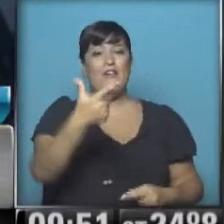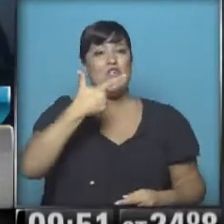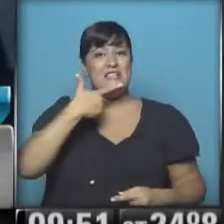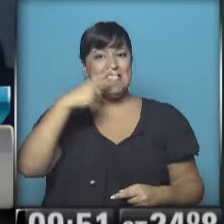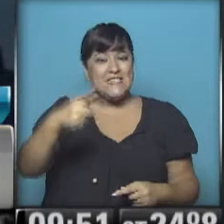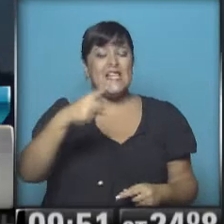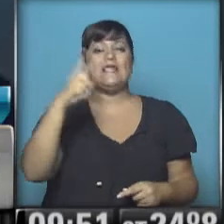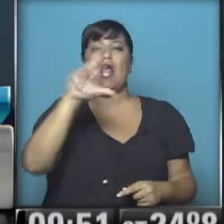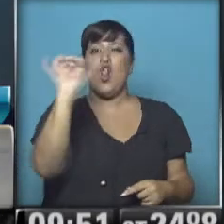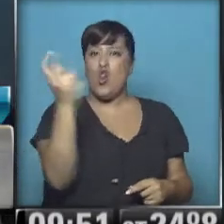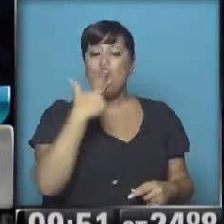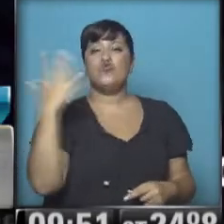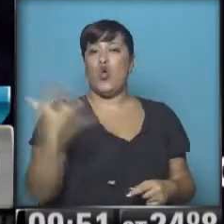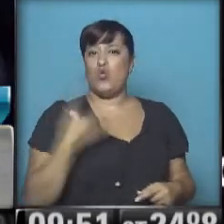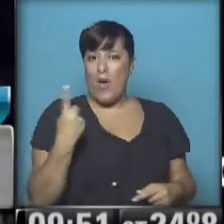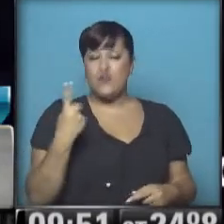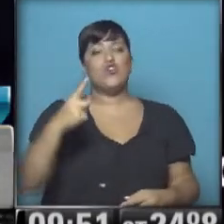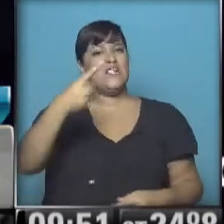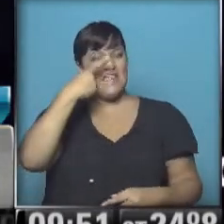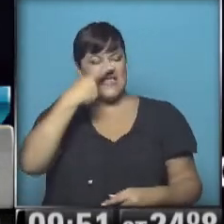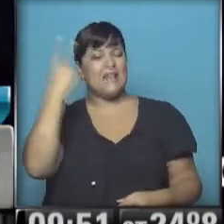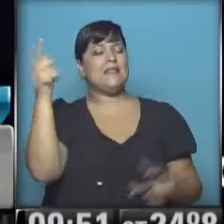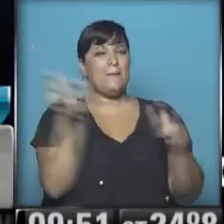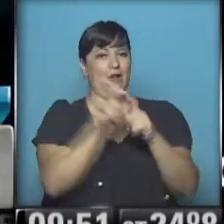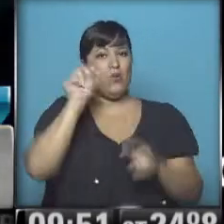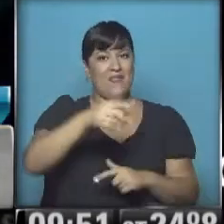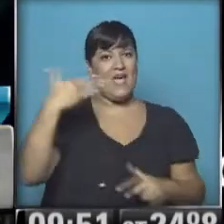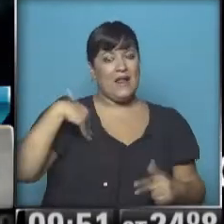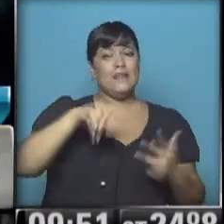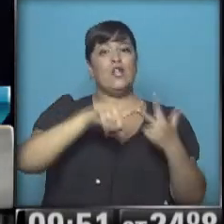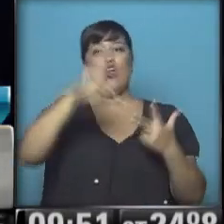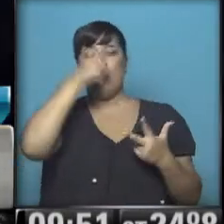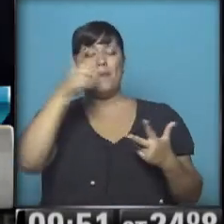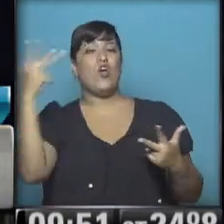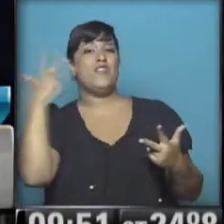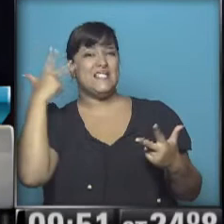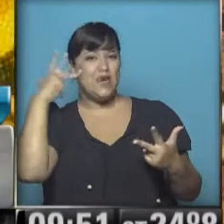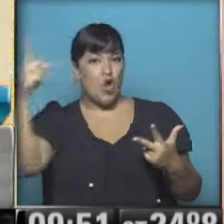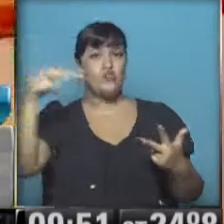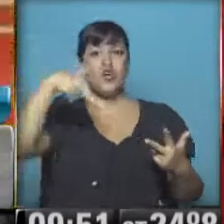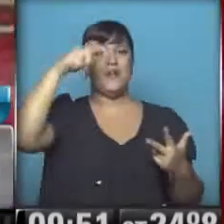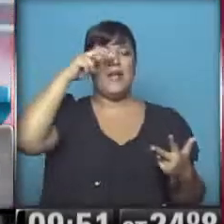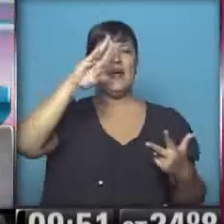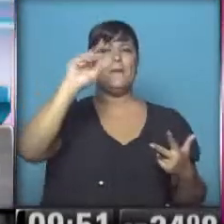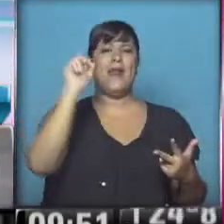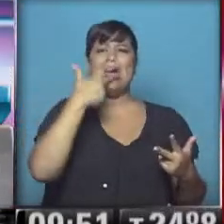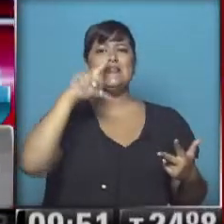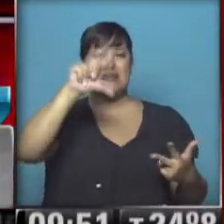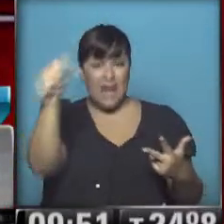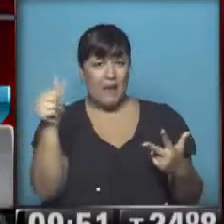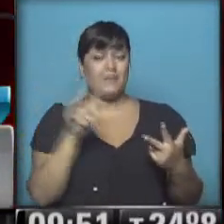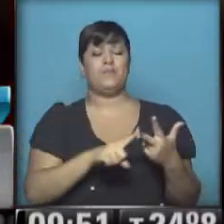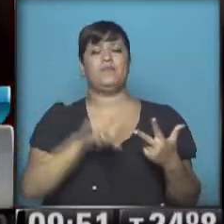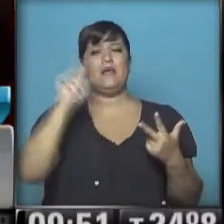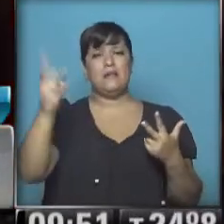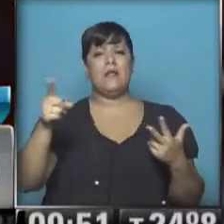Los Dueños, interesante película argentina. El domingo 18 con Nebraska, película que tuvo muchas nominaciones y ganadora de Oscars en la última entrega.